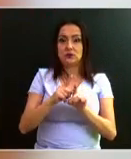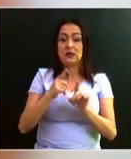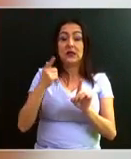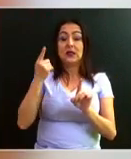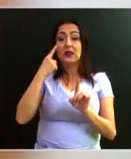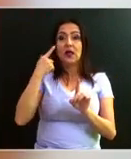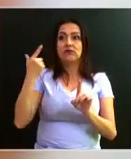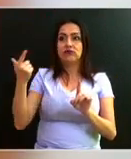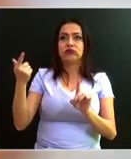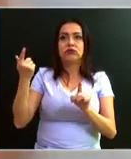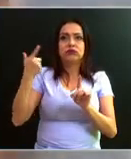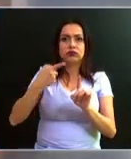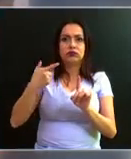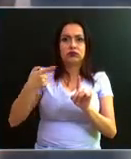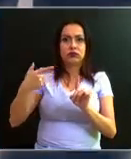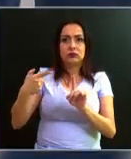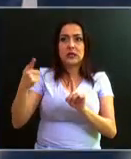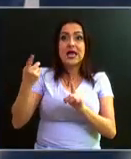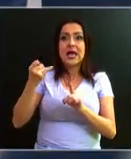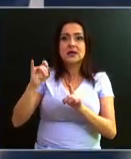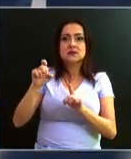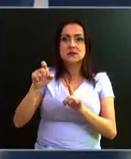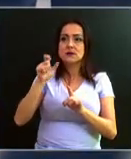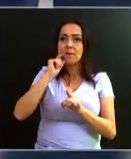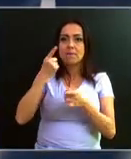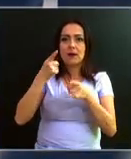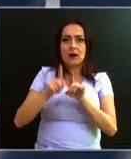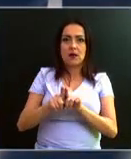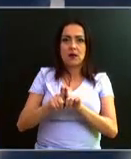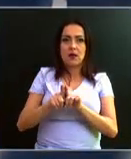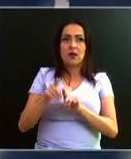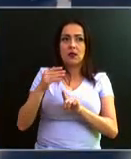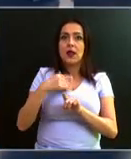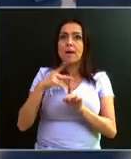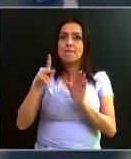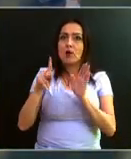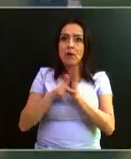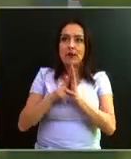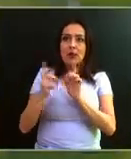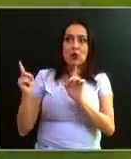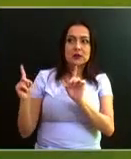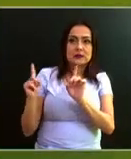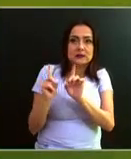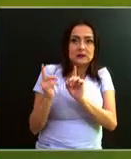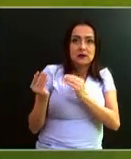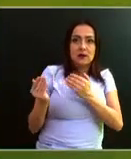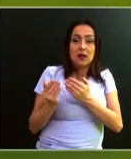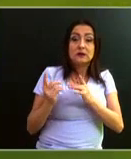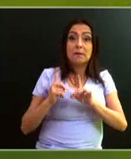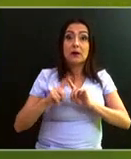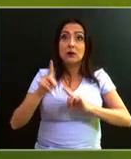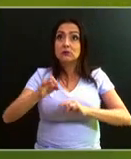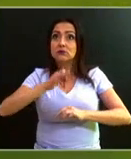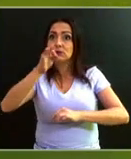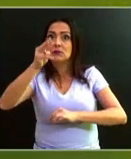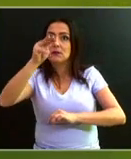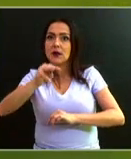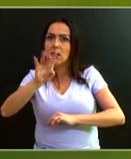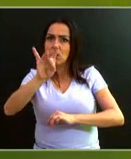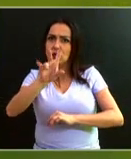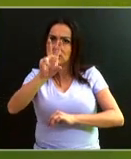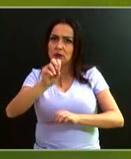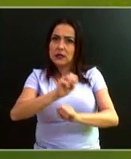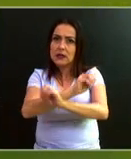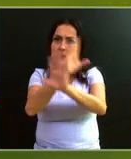heridas provocadas por disparos de su expareja, misma que tenía la prohibición de acercarse a la víctima. A partir de ese próximo martes, a las 8:30